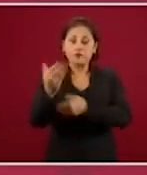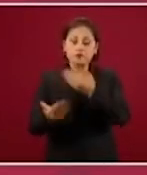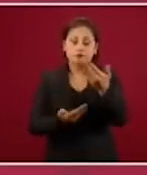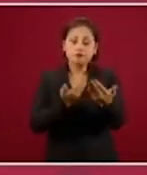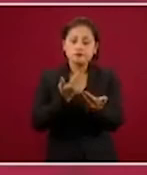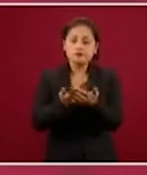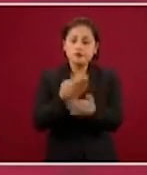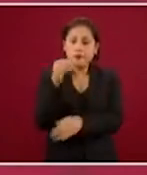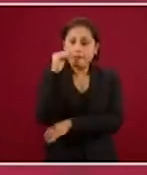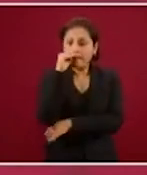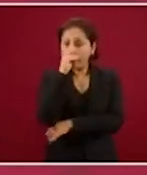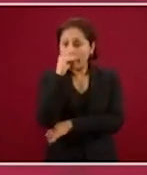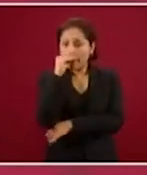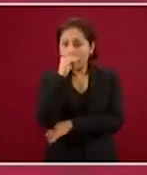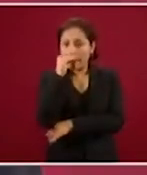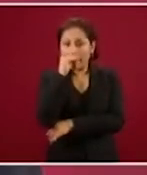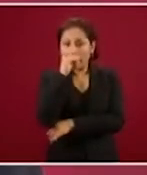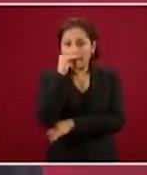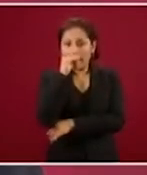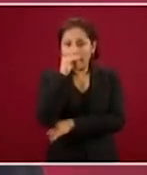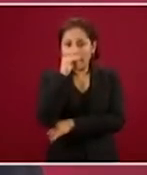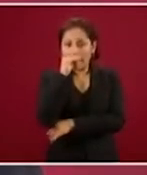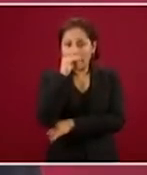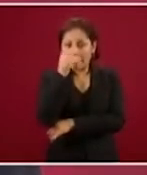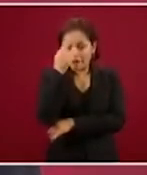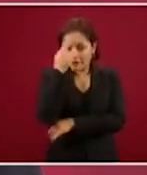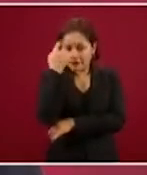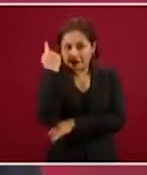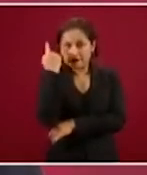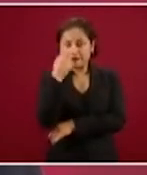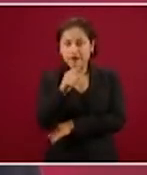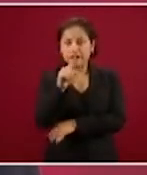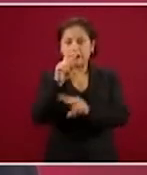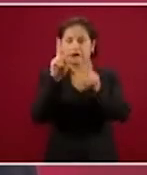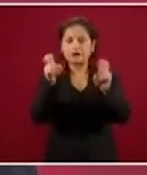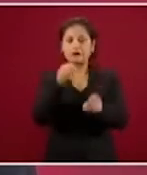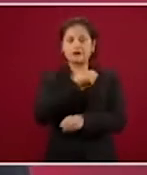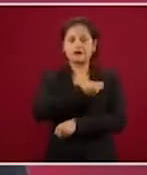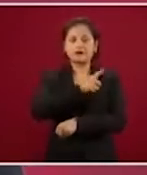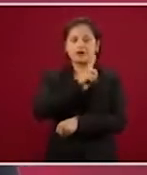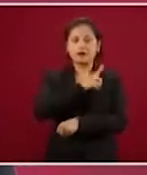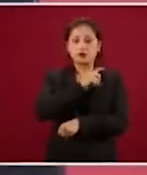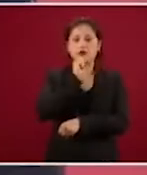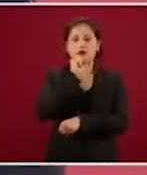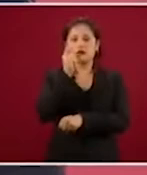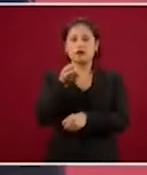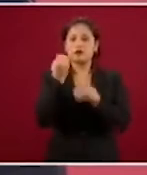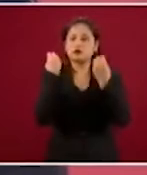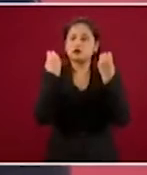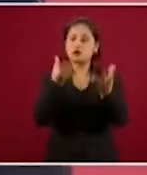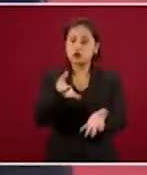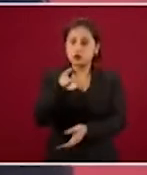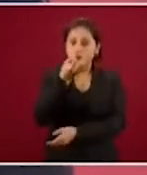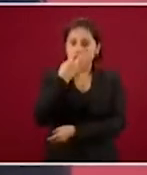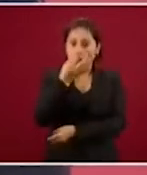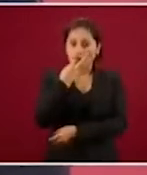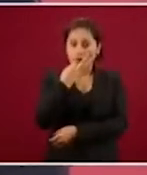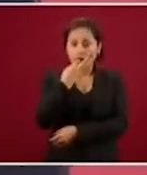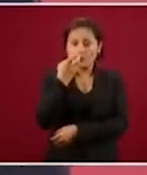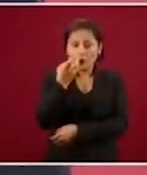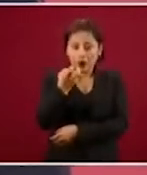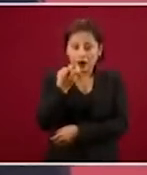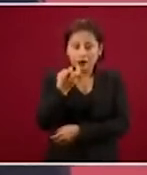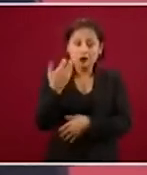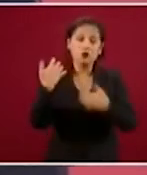en la atención médica y en los medicamentos, va a ser un avance importante.